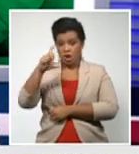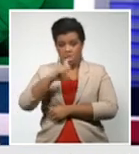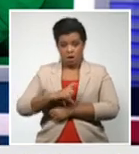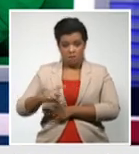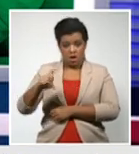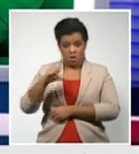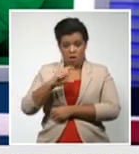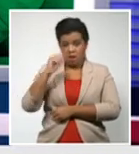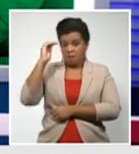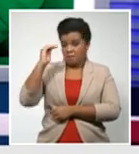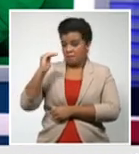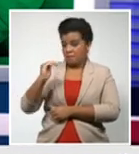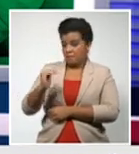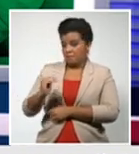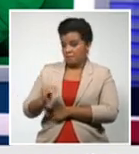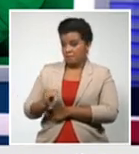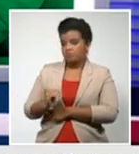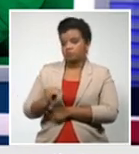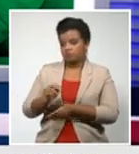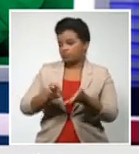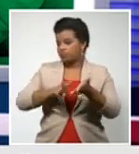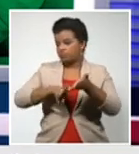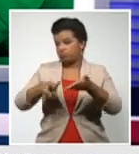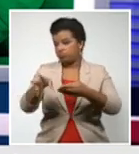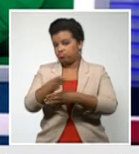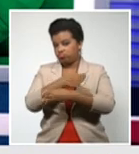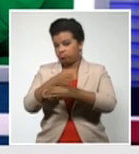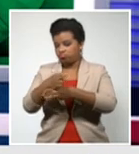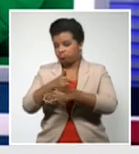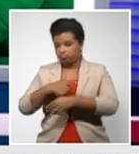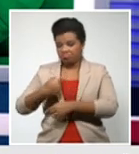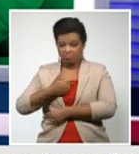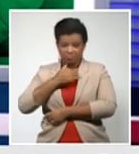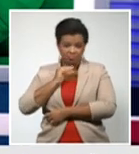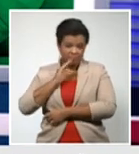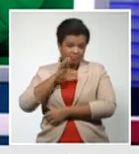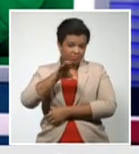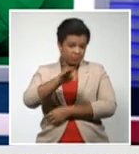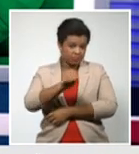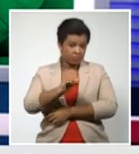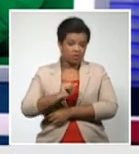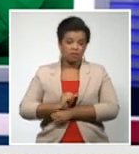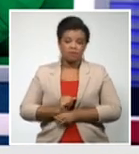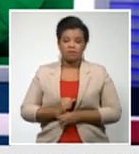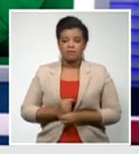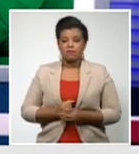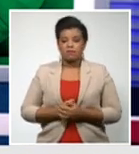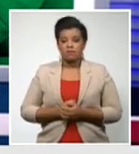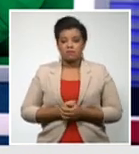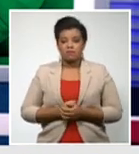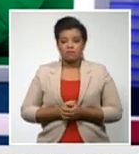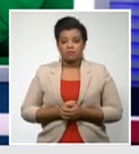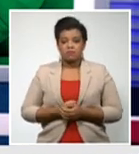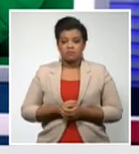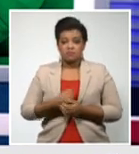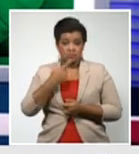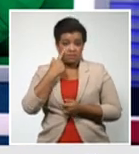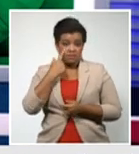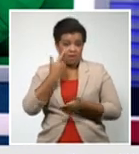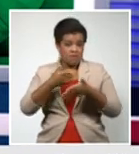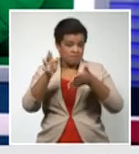Así pudiéramos mencionar y se pudiera apreciar en el gráfico,